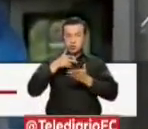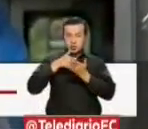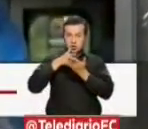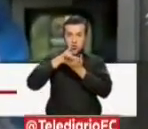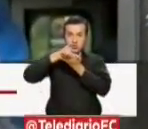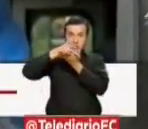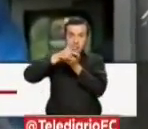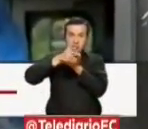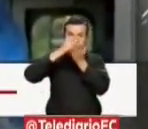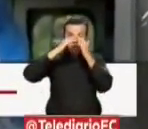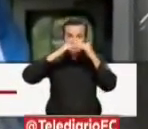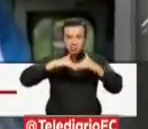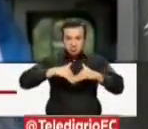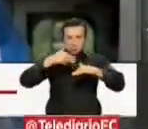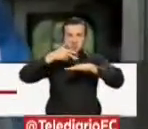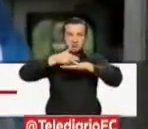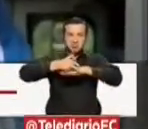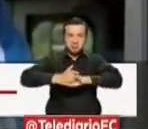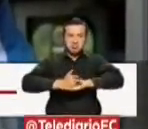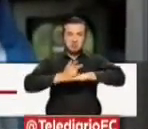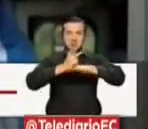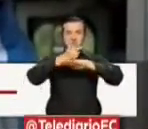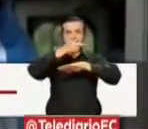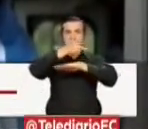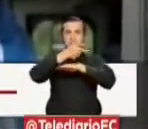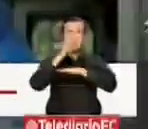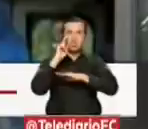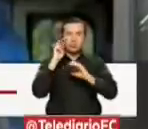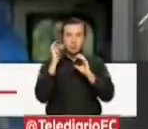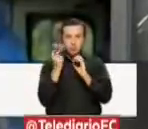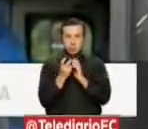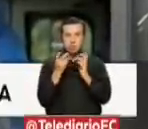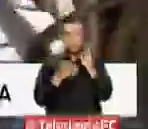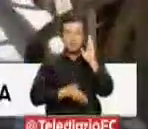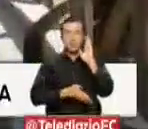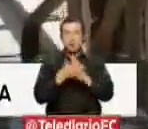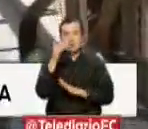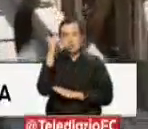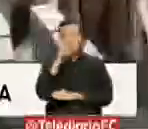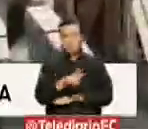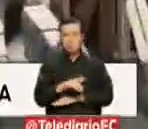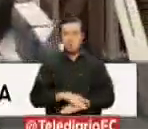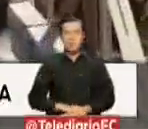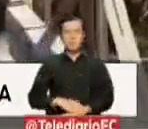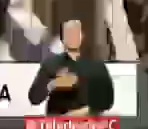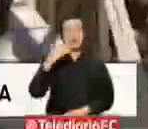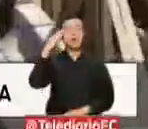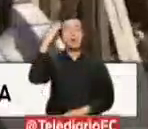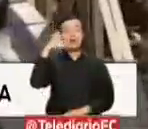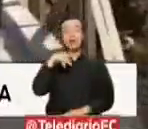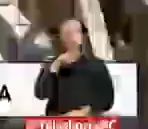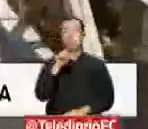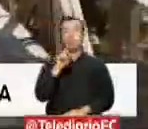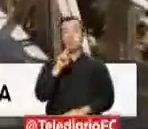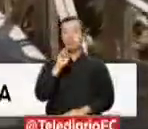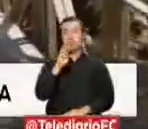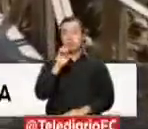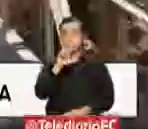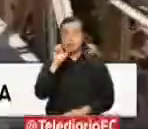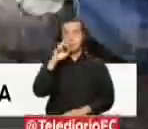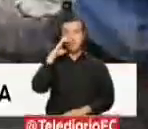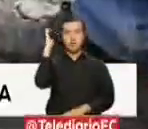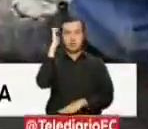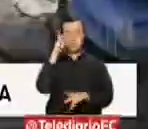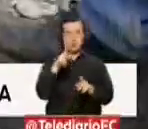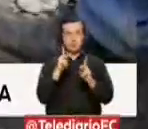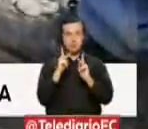sí, y nosotros ahorita vamos con turistas, lo estamos yendo a Loja. La alcaldía de Portobelo declaró en emergencia el puente